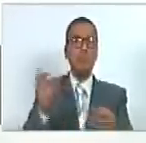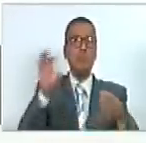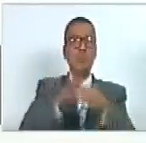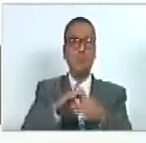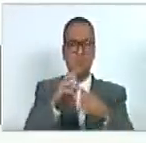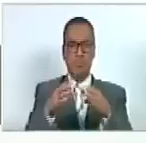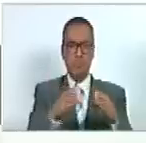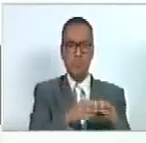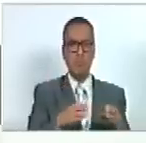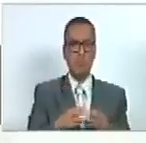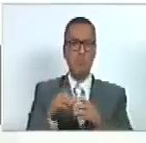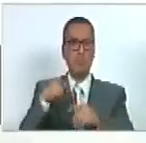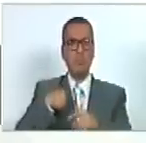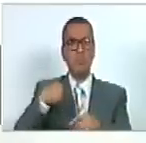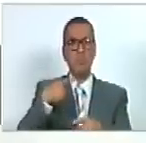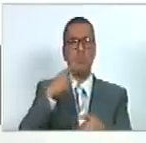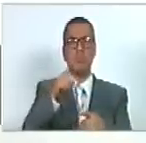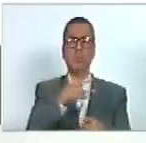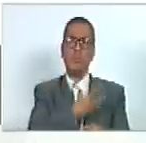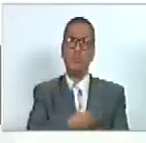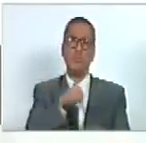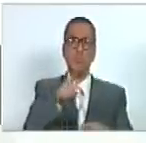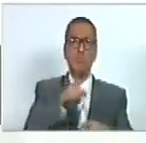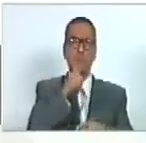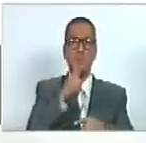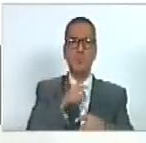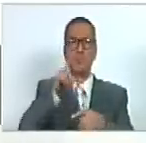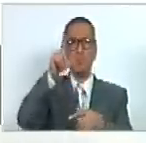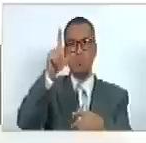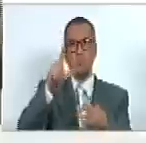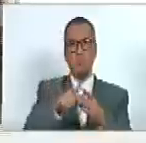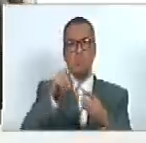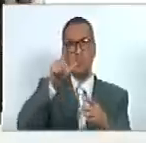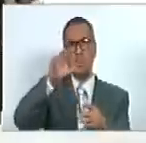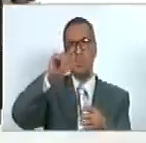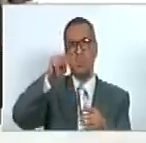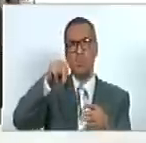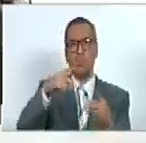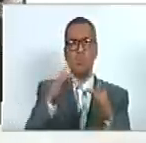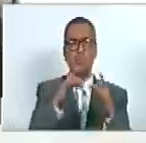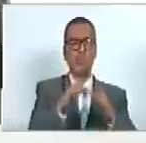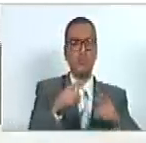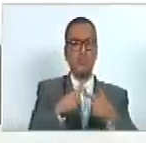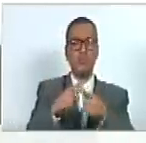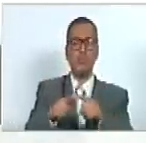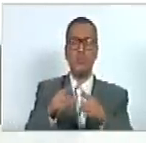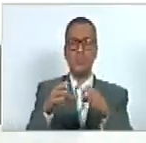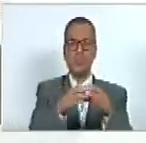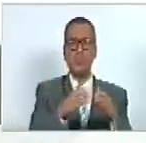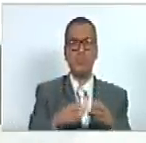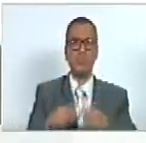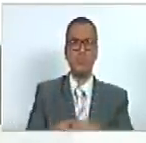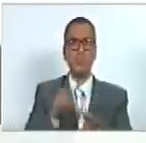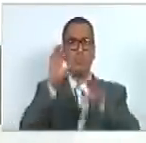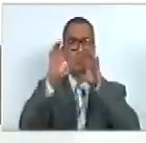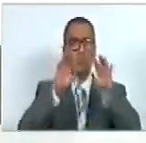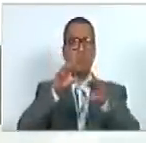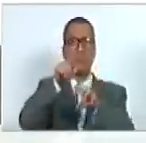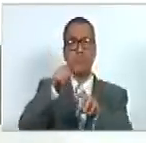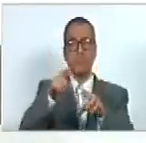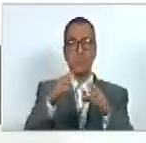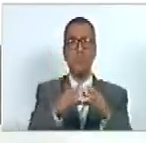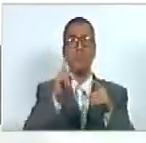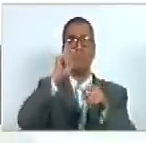todos esos grupos tristemente célebres, el Grupo de Lima, el Grupo de Contacto, etcétera, etcétera. Países de esa